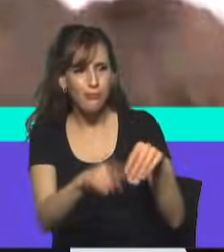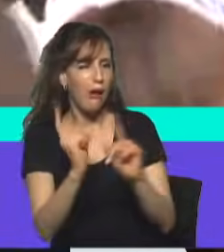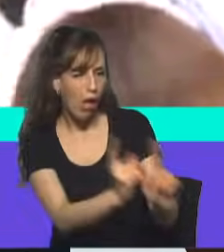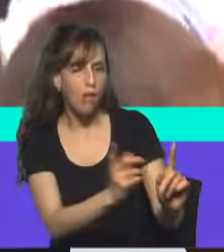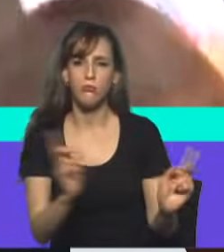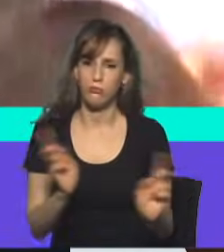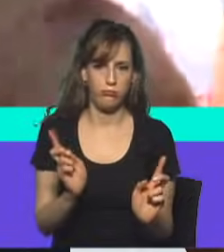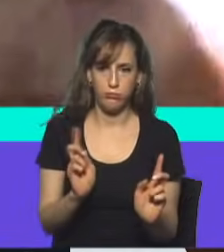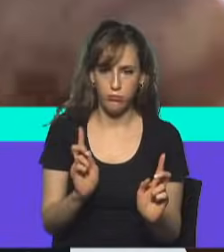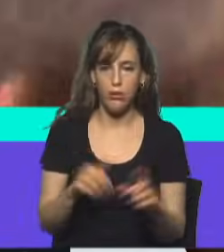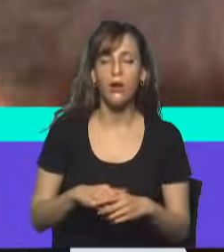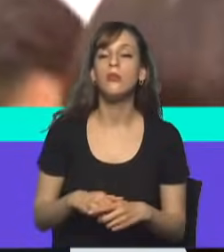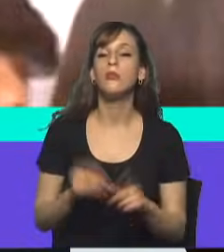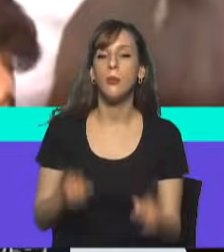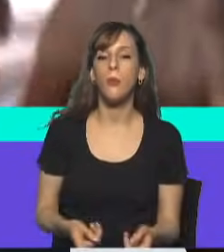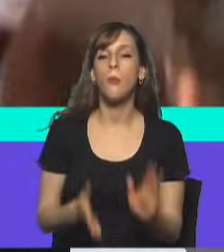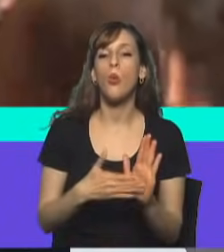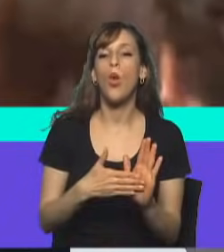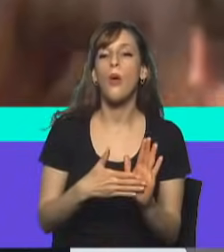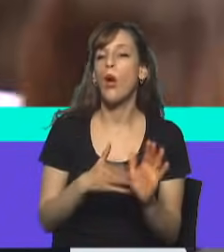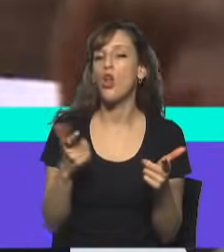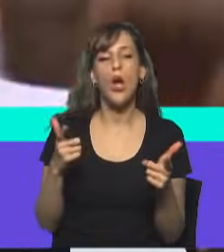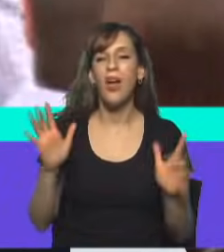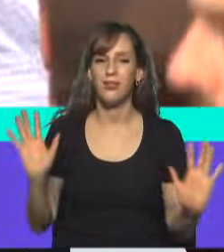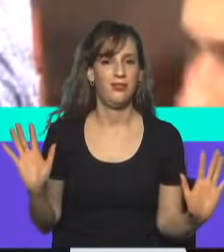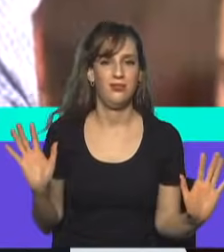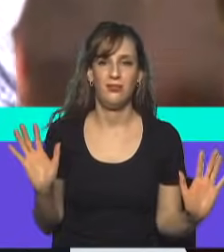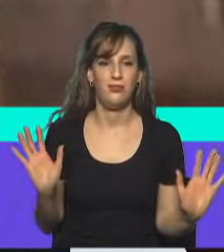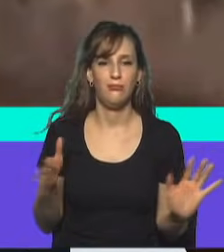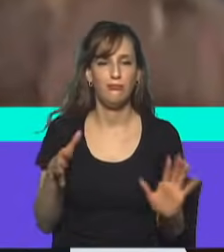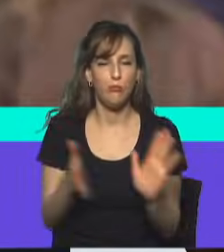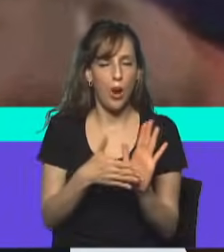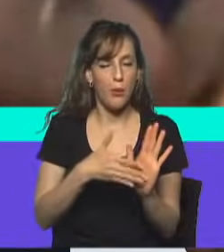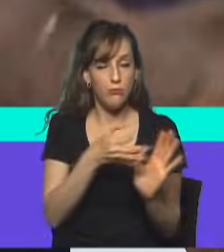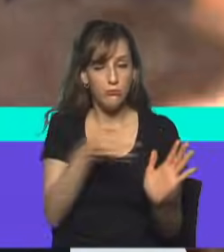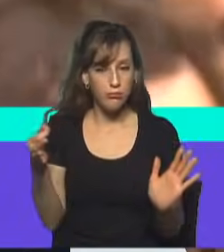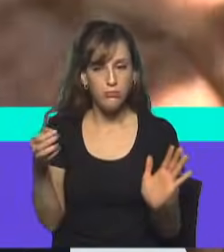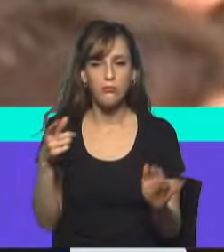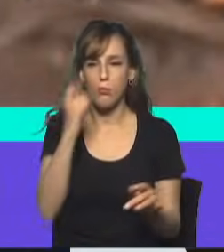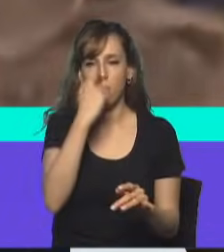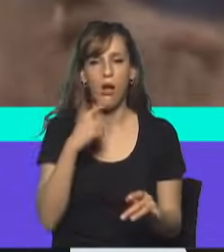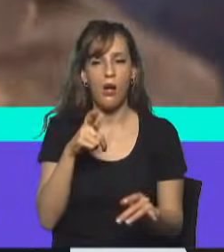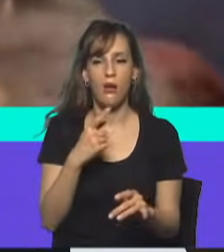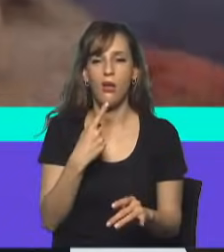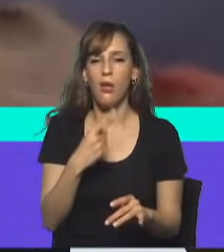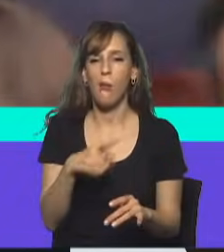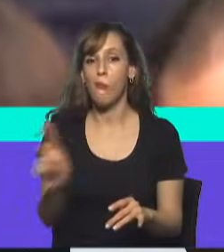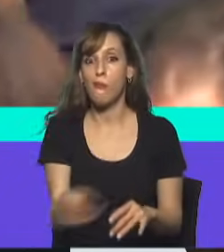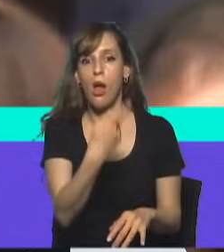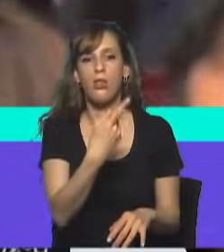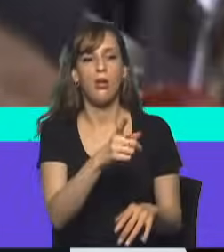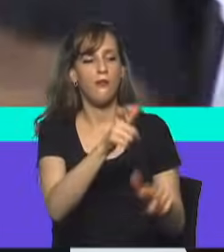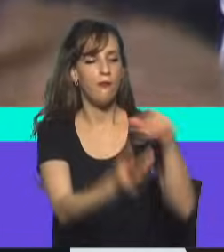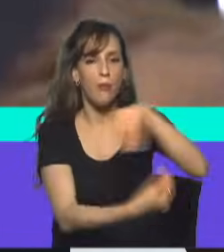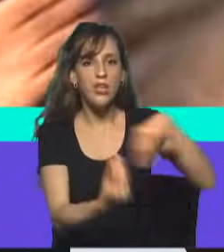ninguna prueba que demuestre que el presidente de la Nación ordenó o que aconsejó realizar tareas de inteligencia y mucho